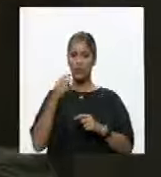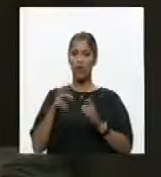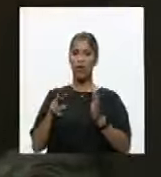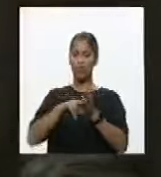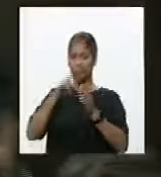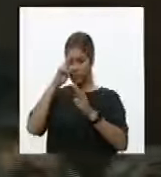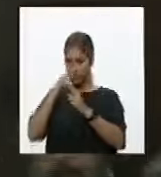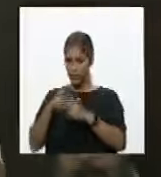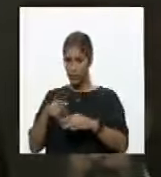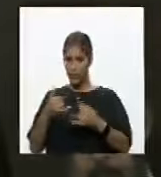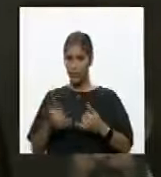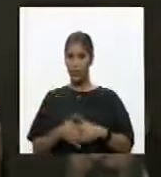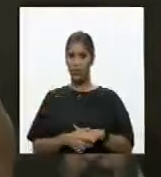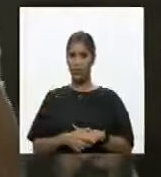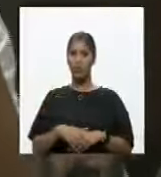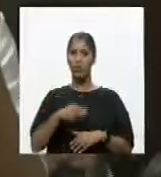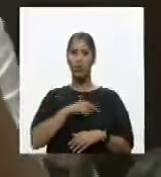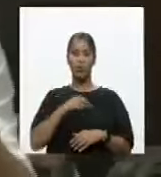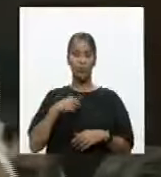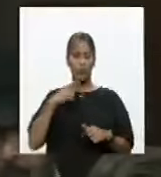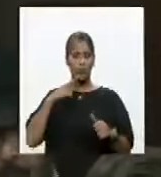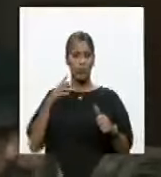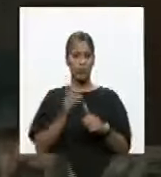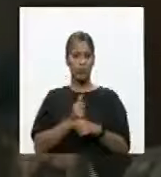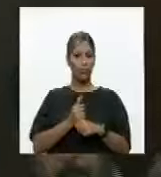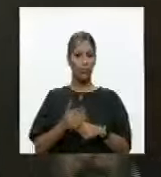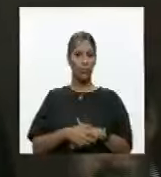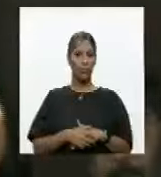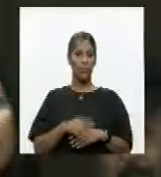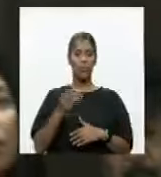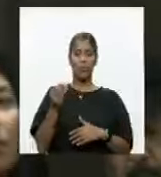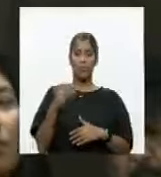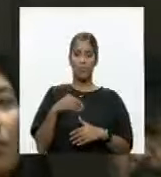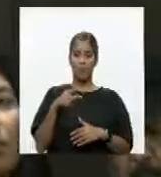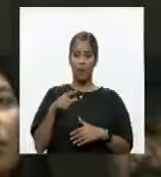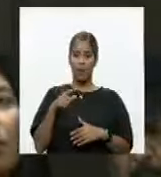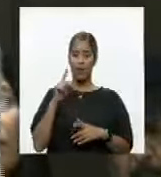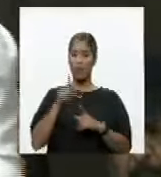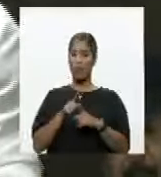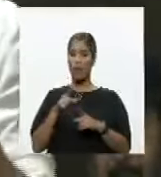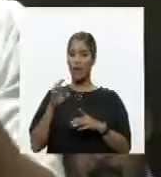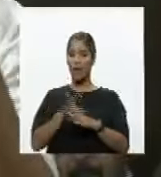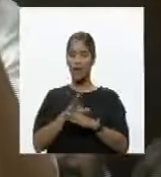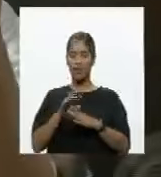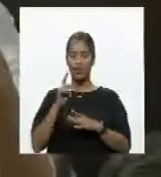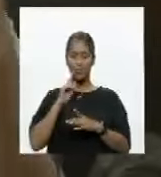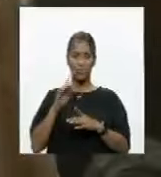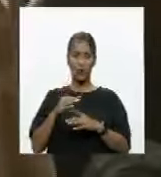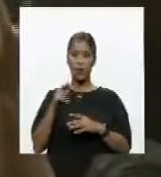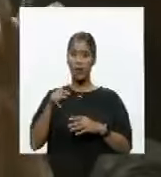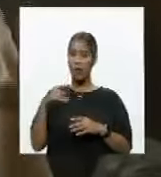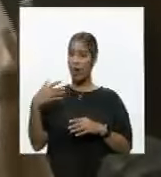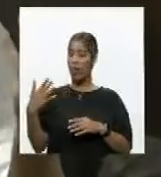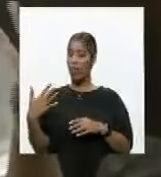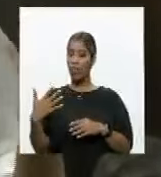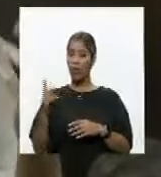reivindica hoy en día? Y es que nosotros nos dimos cuenta que, por más que era panfletaria la canción de Ali, nunca fue un panfleto la causa de su razón,